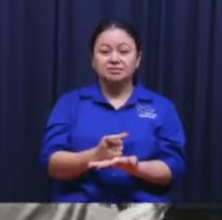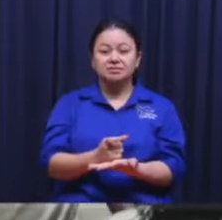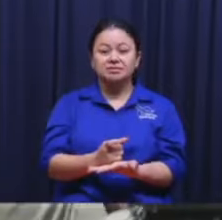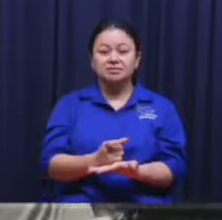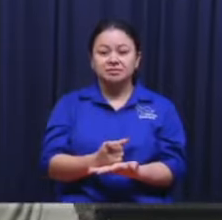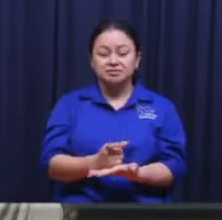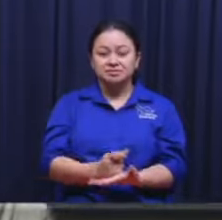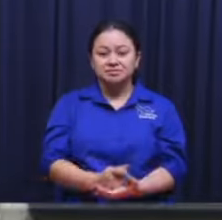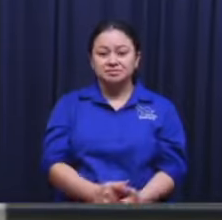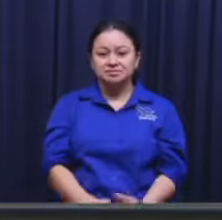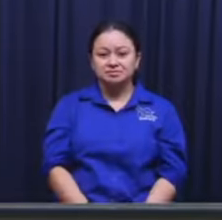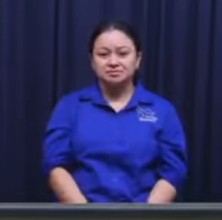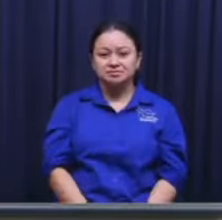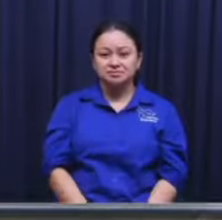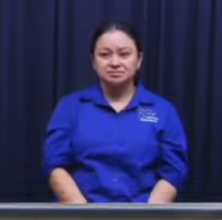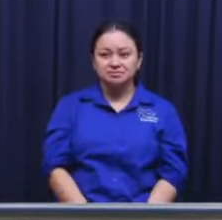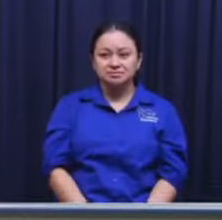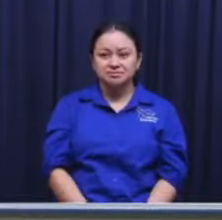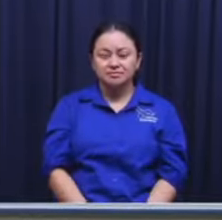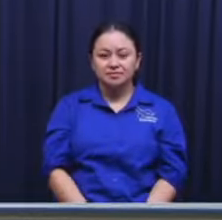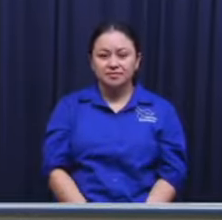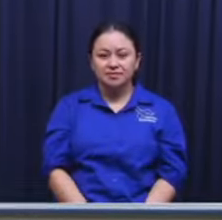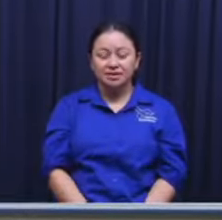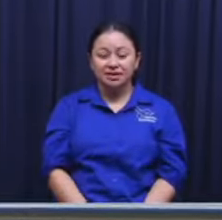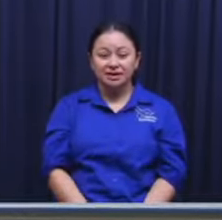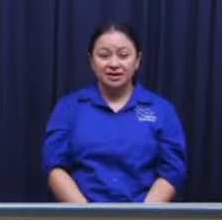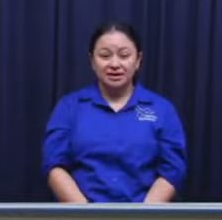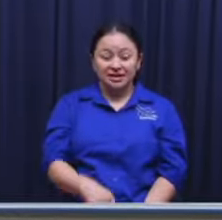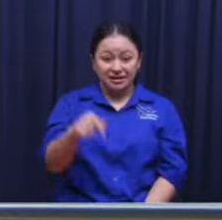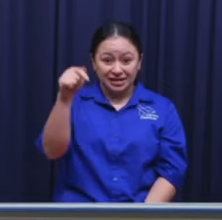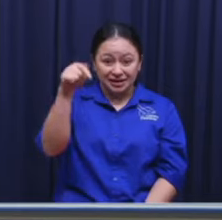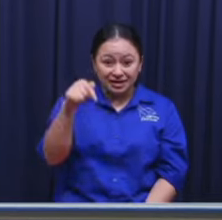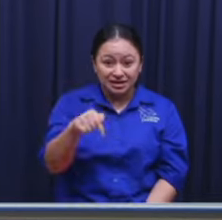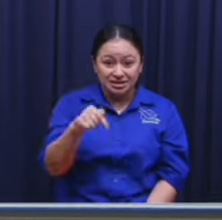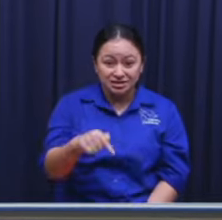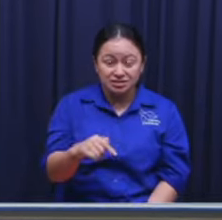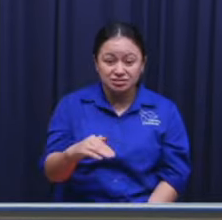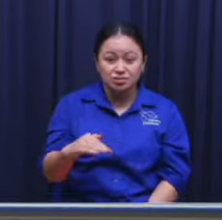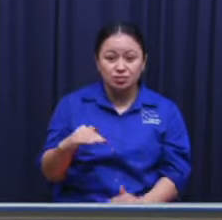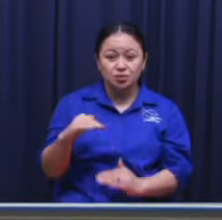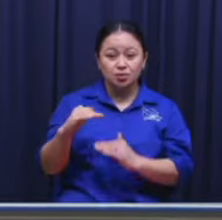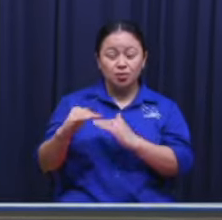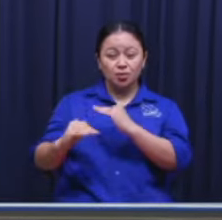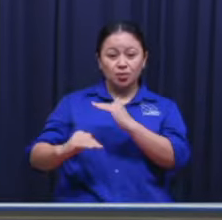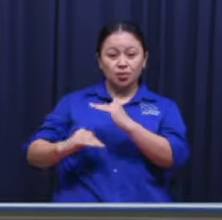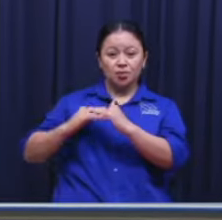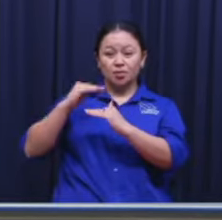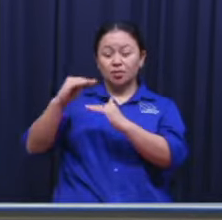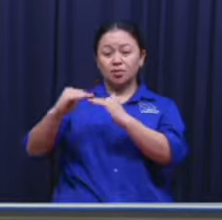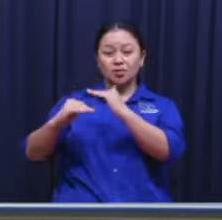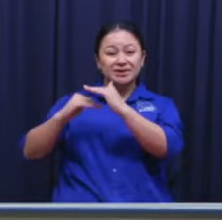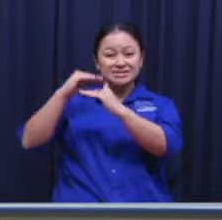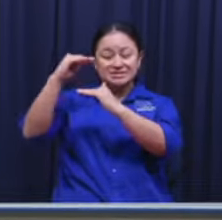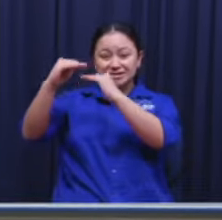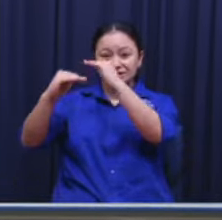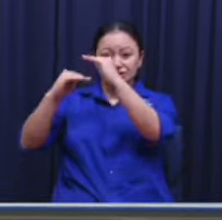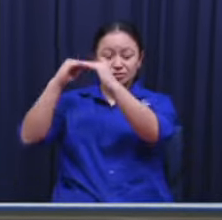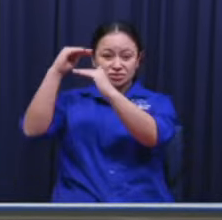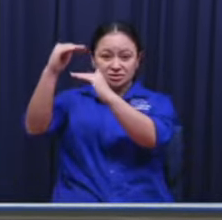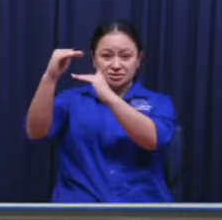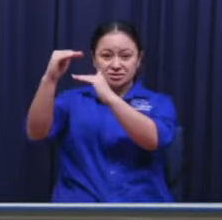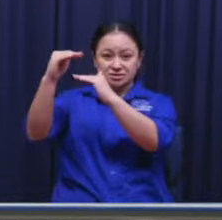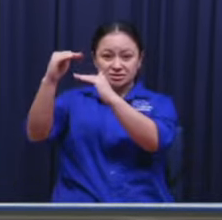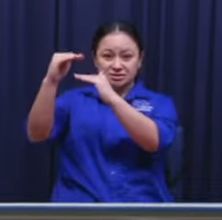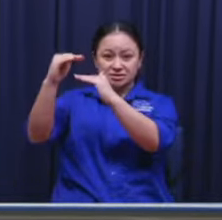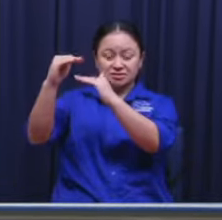tenemos nosotros, es un círculo virtuoso que empieza en Dios. Todos los círculos